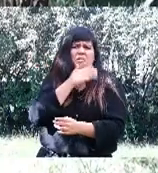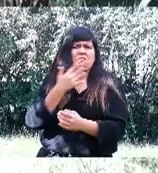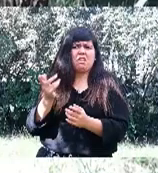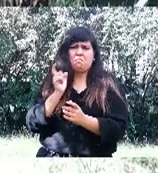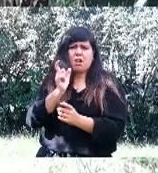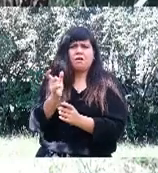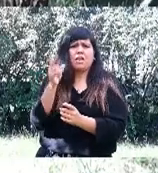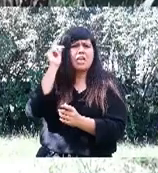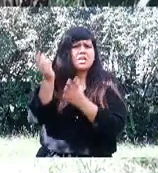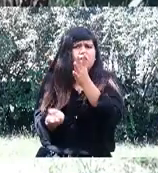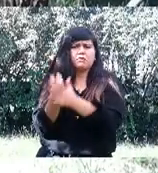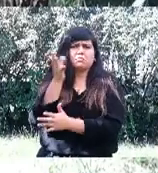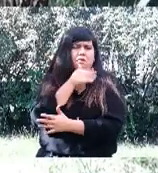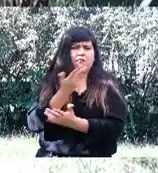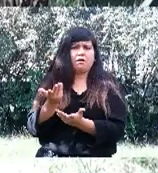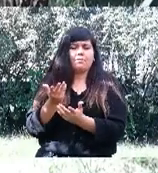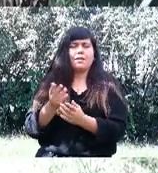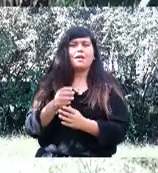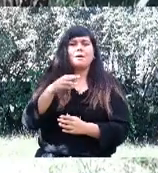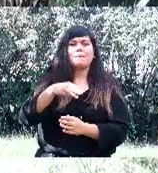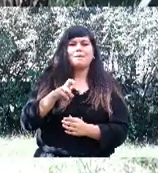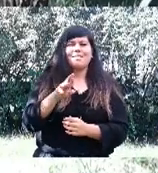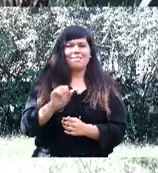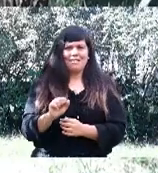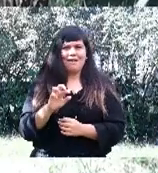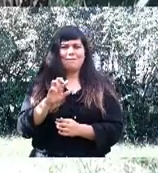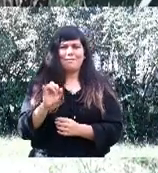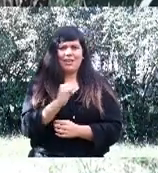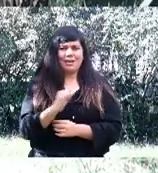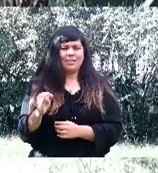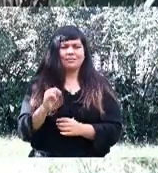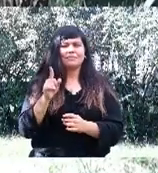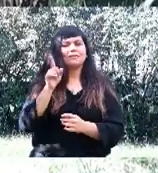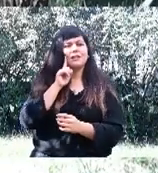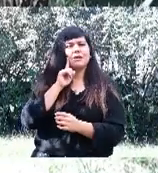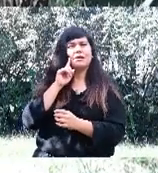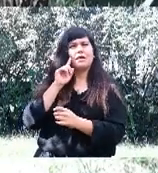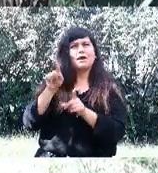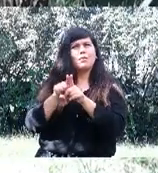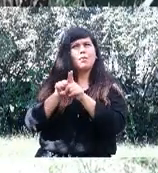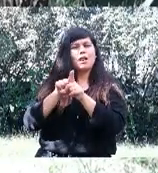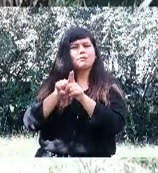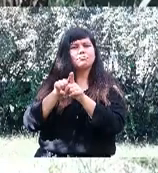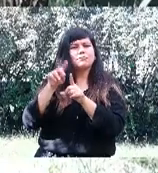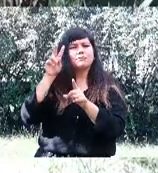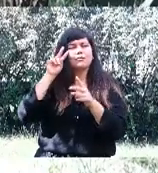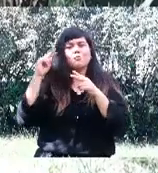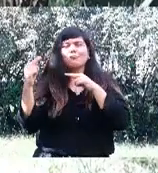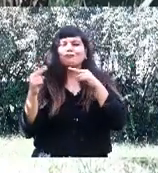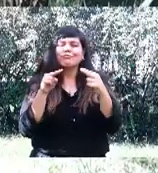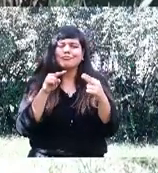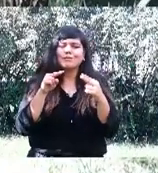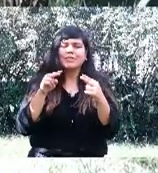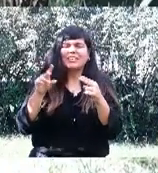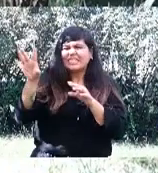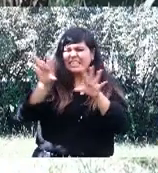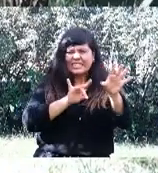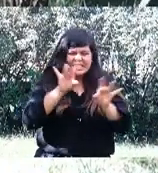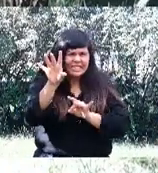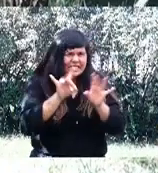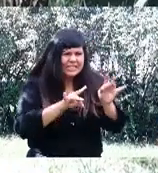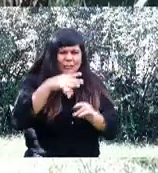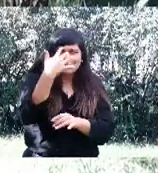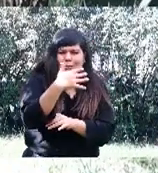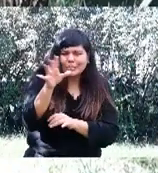años a la María Luisa Pérez que tenía Esa visión de armar equipos brillantes Buscar a las personas